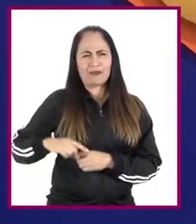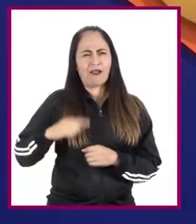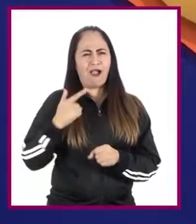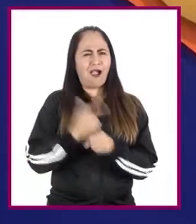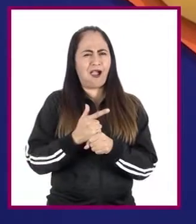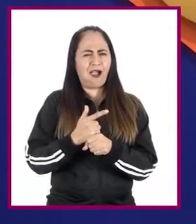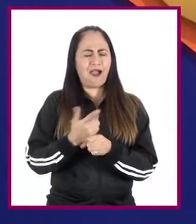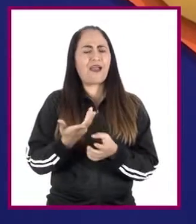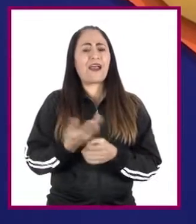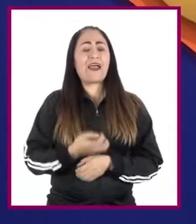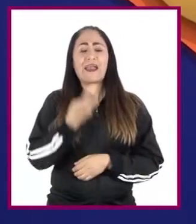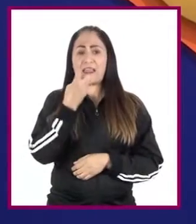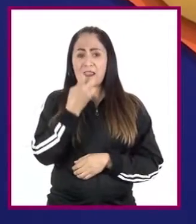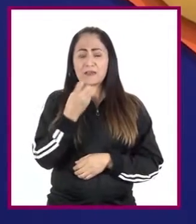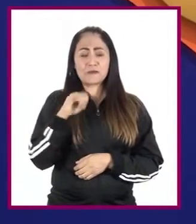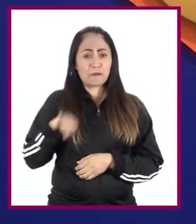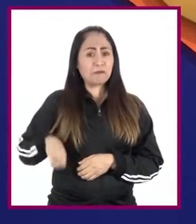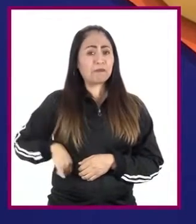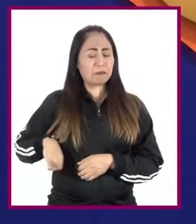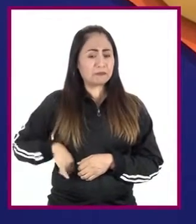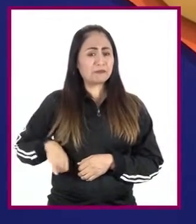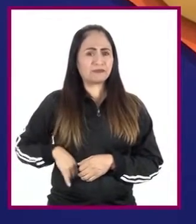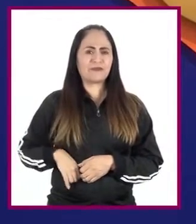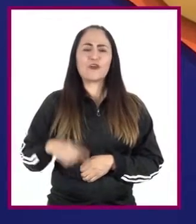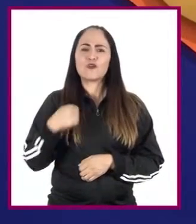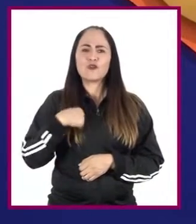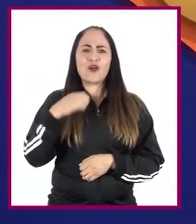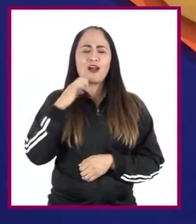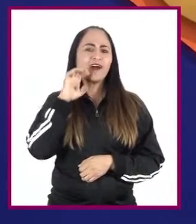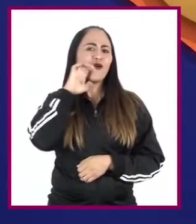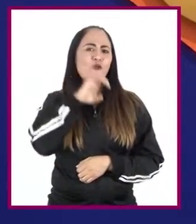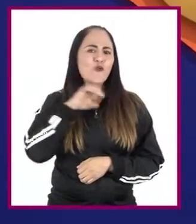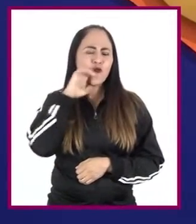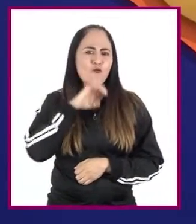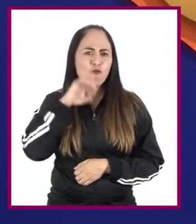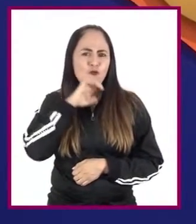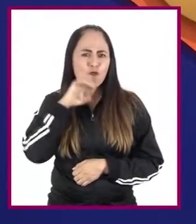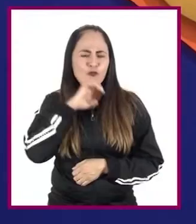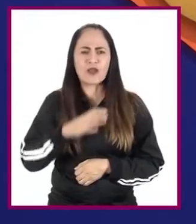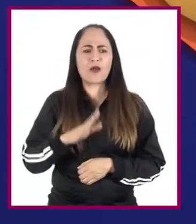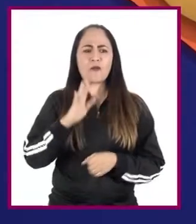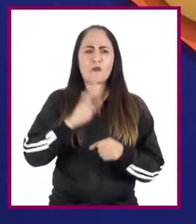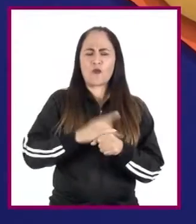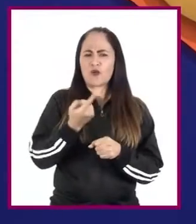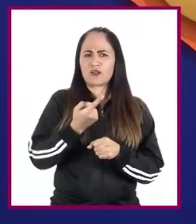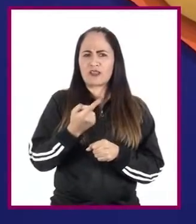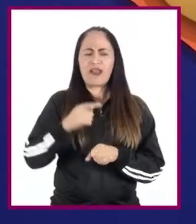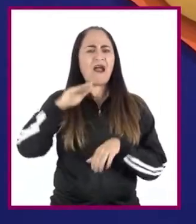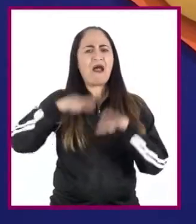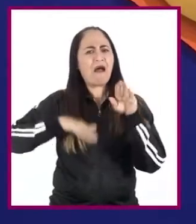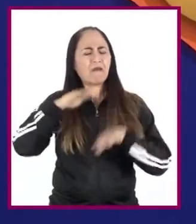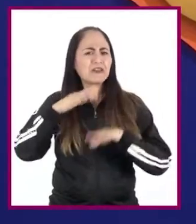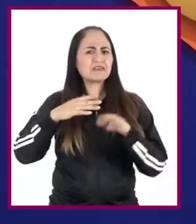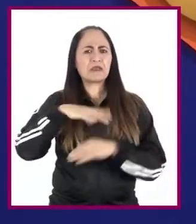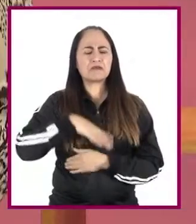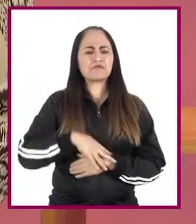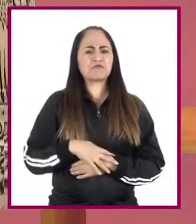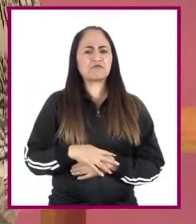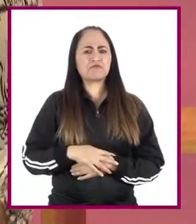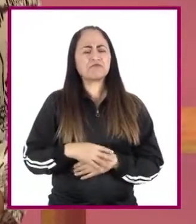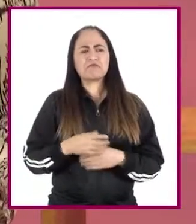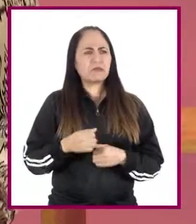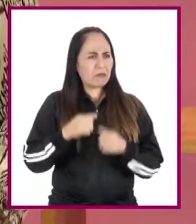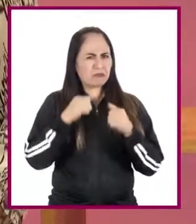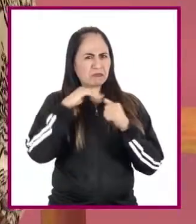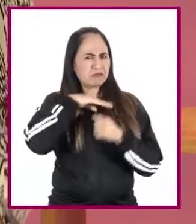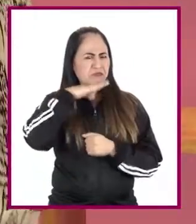está muy interesante, profesora. Me despierta mucha curiosidad porque generalmente es algo en lo que ponemos mucha atención y